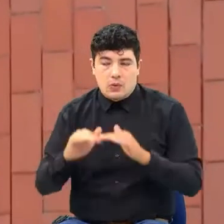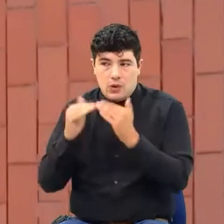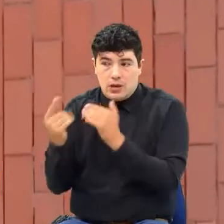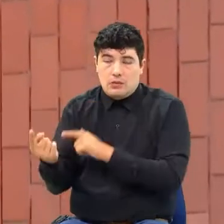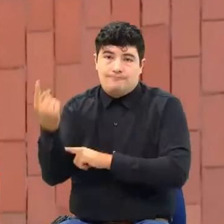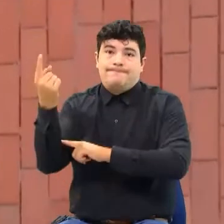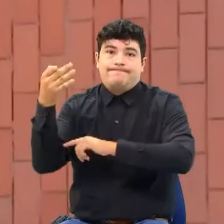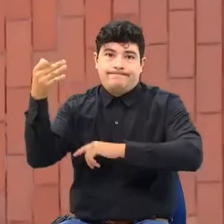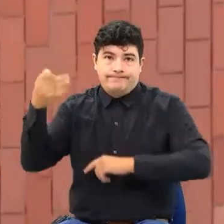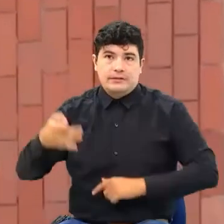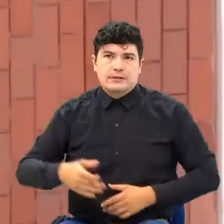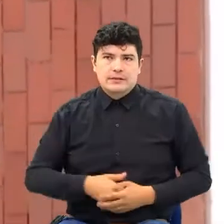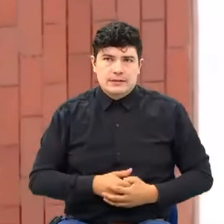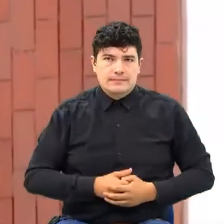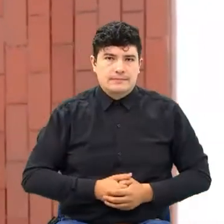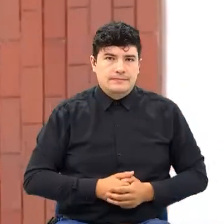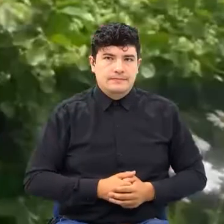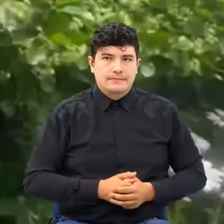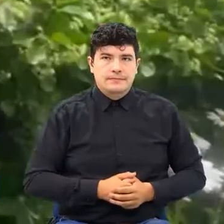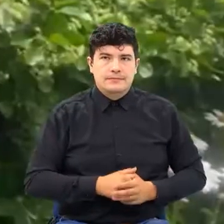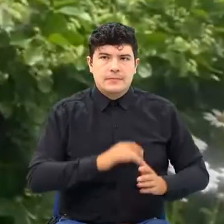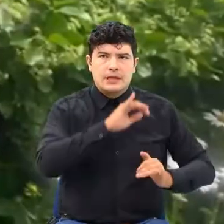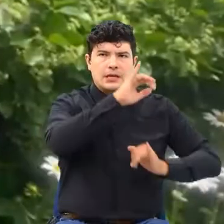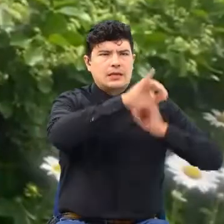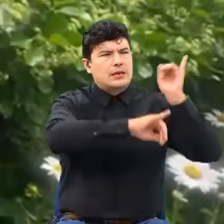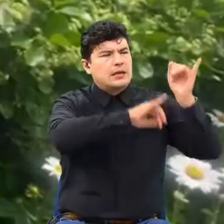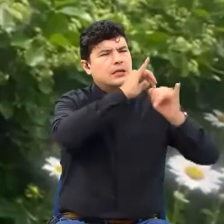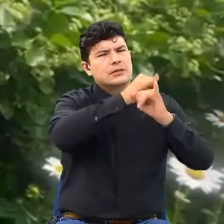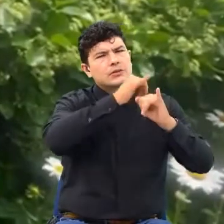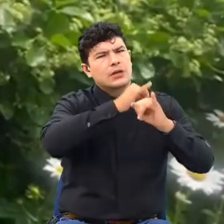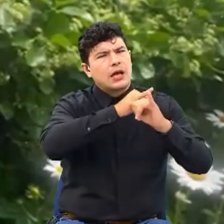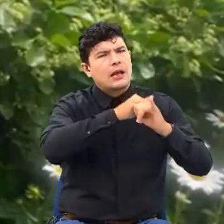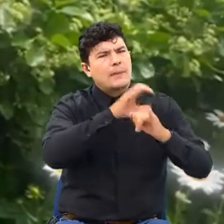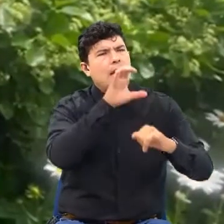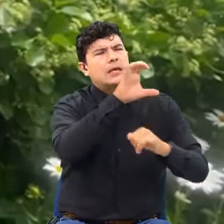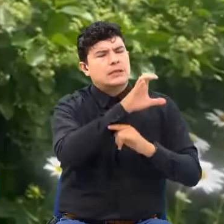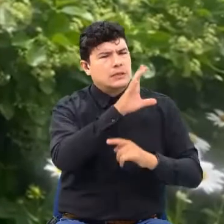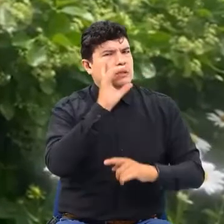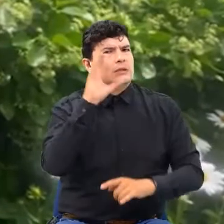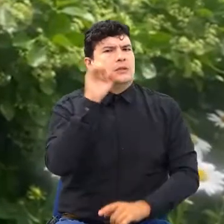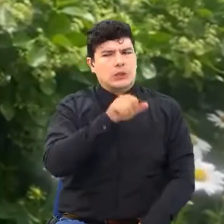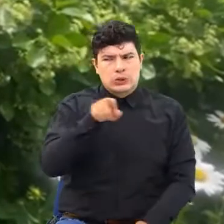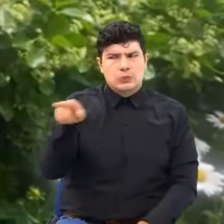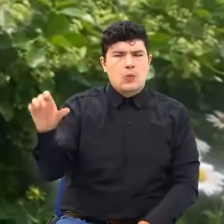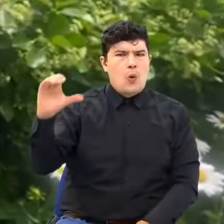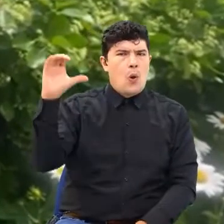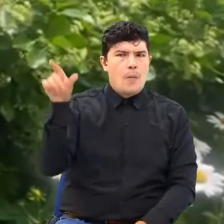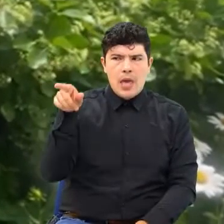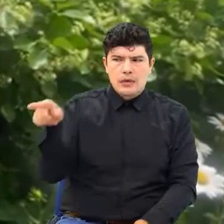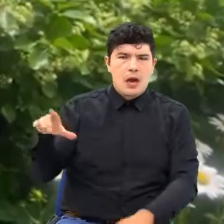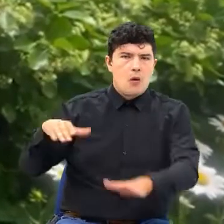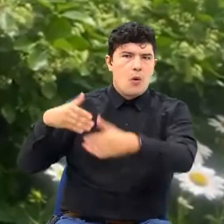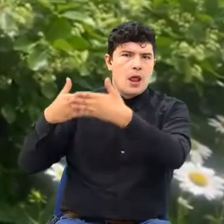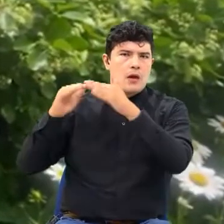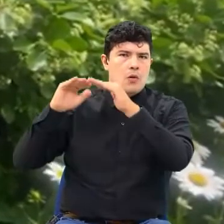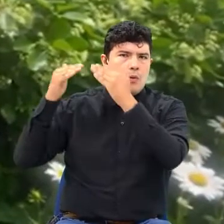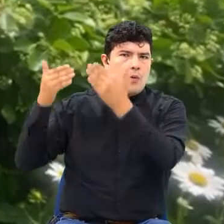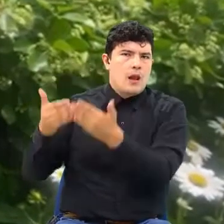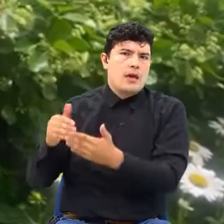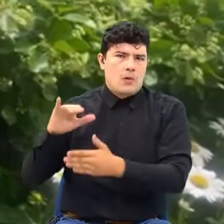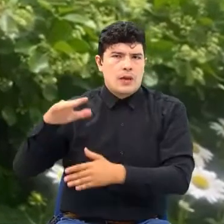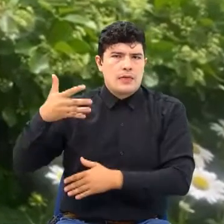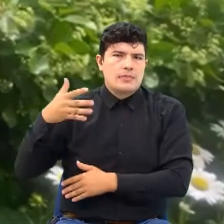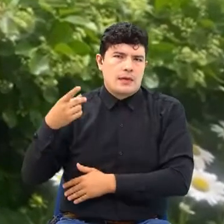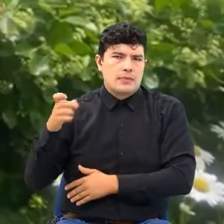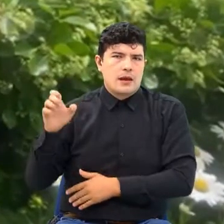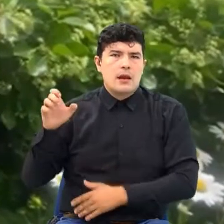Desde el exterior nos enteramos de la triste noticia del cierre del colegio La Quinta del Puente. Es una pérdida